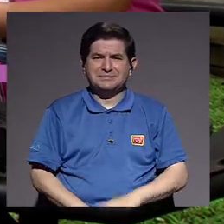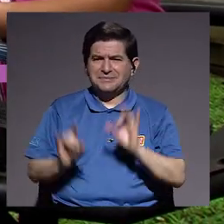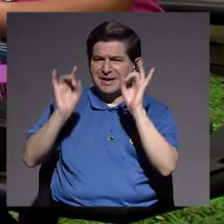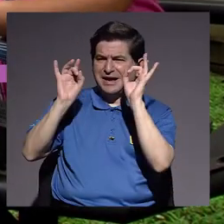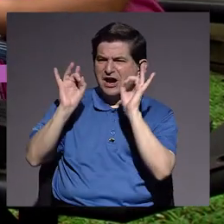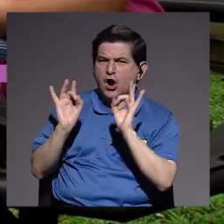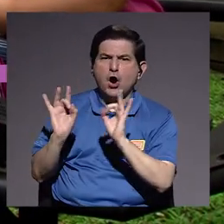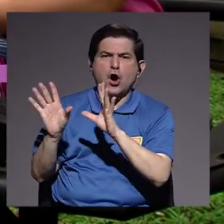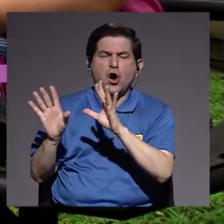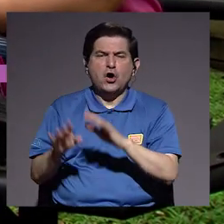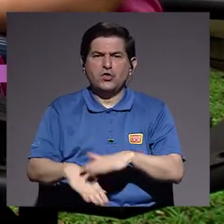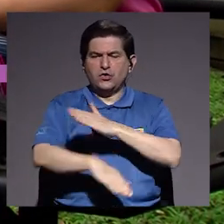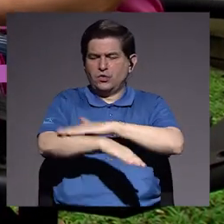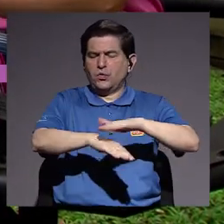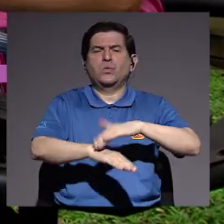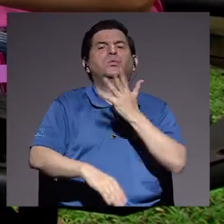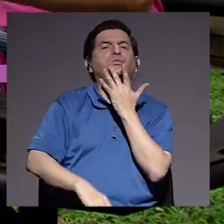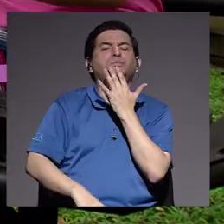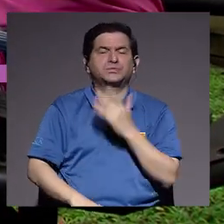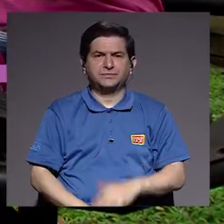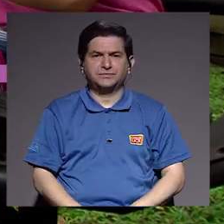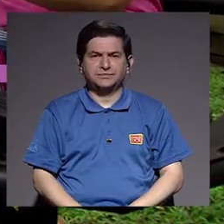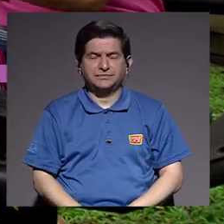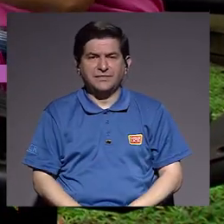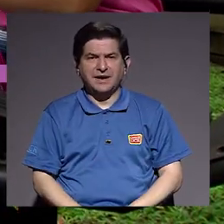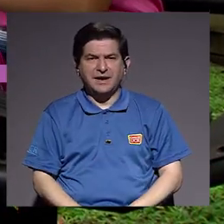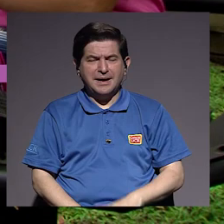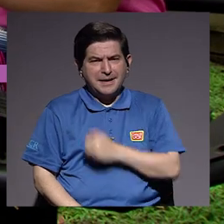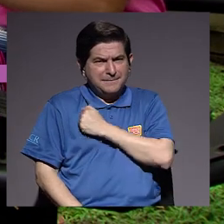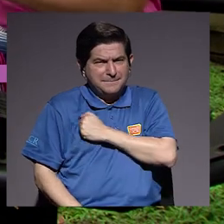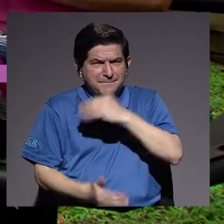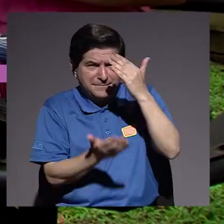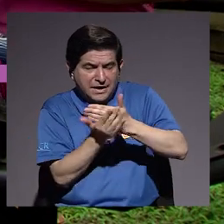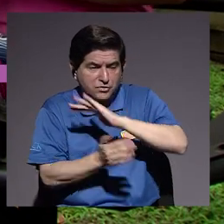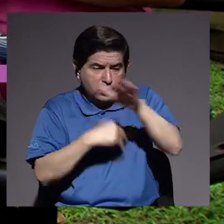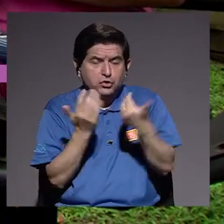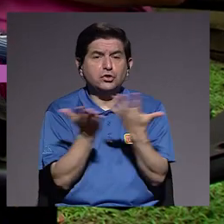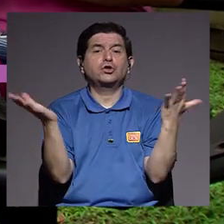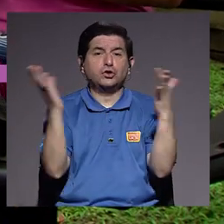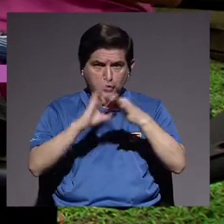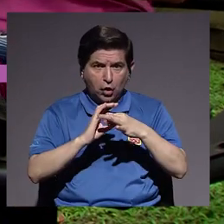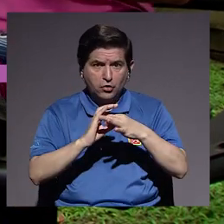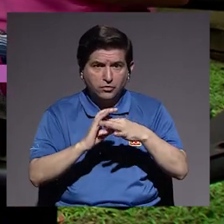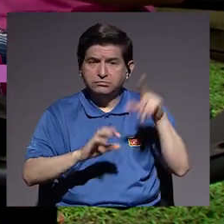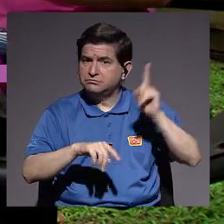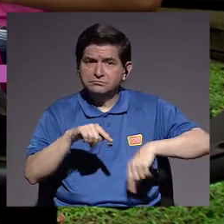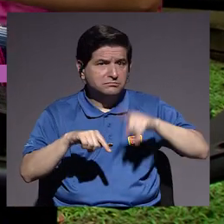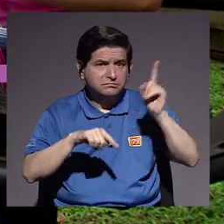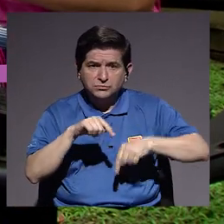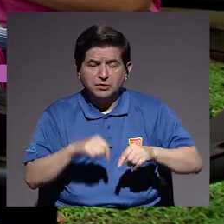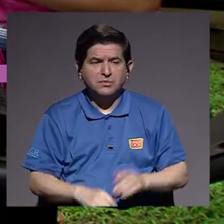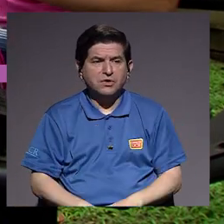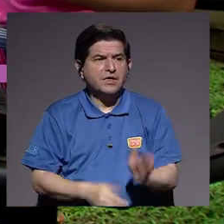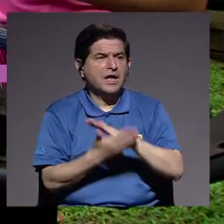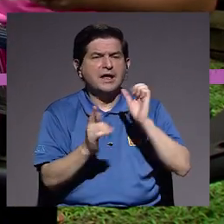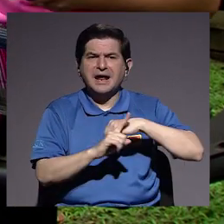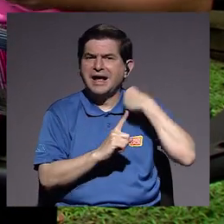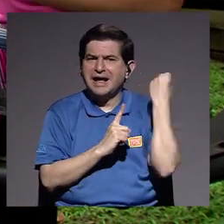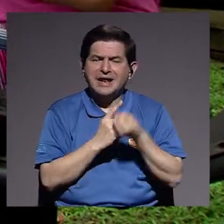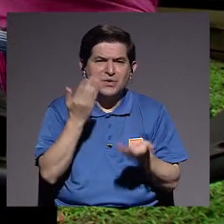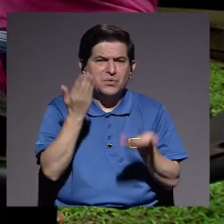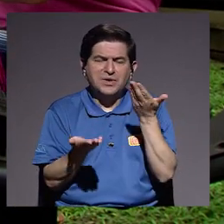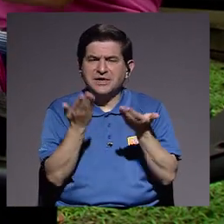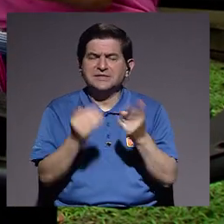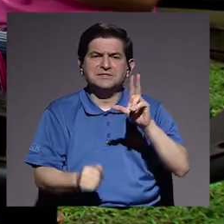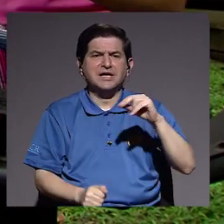perdón que lo interrumpa, sí, a ver, todo está relacionado, uh-huh, o sea, no podríamos, hay algunas situaciones en las que no solo se puede ver